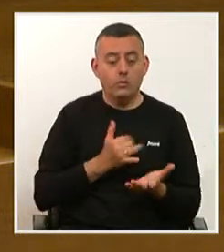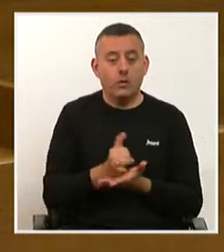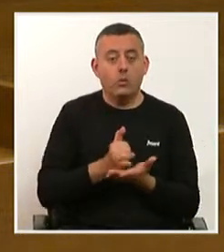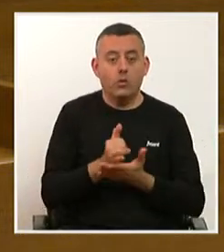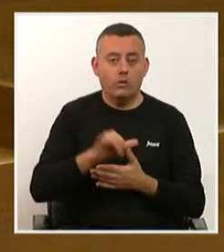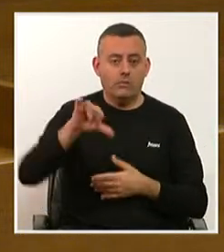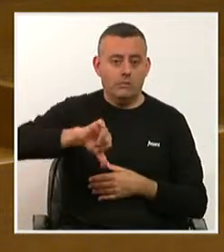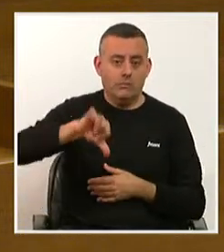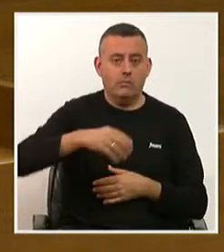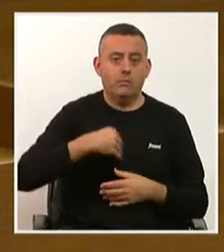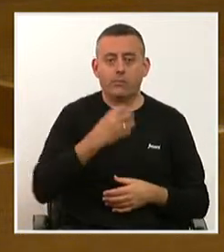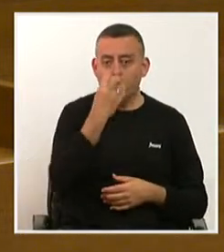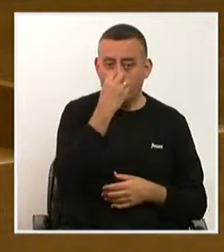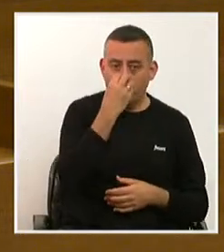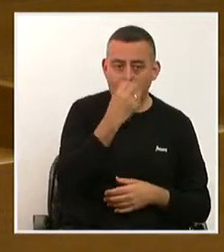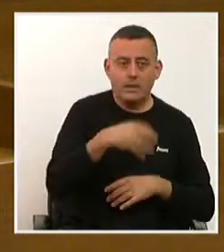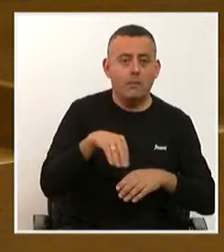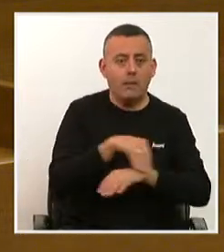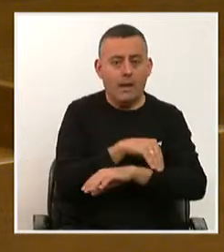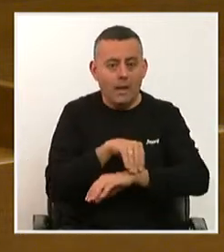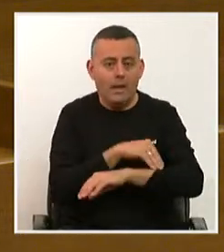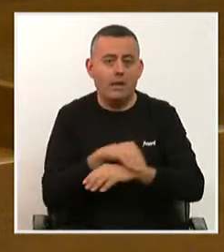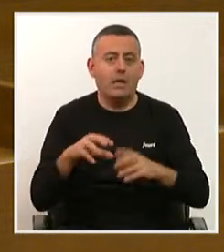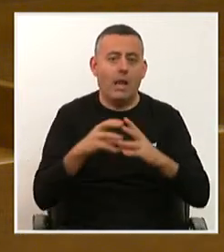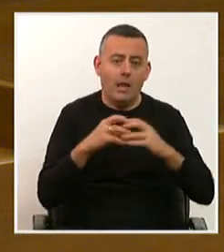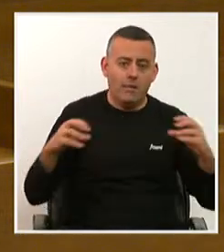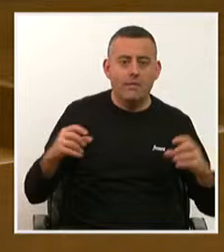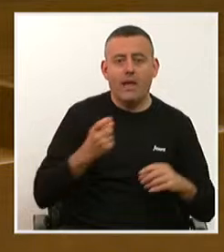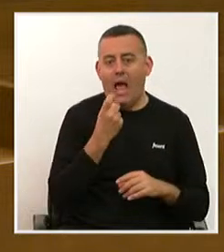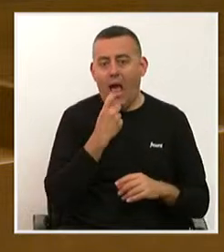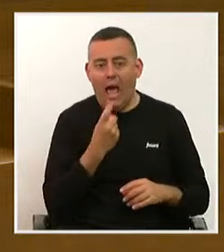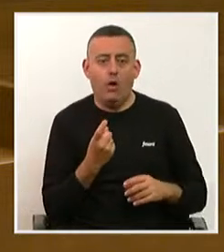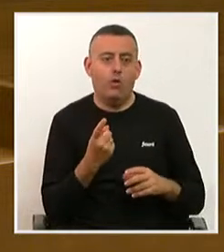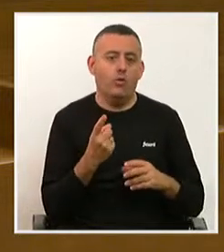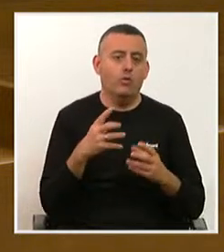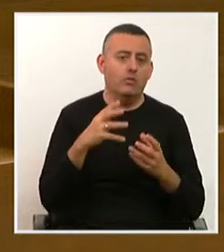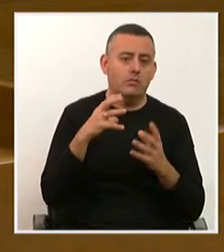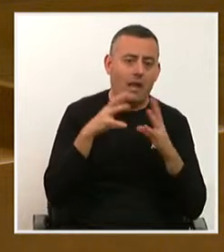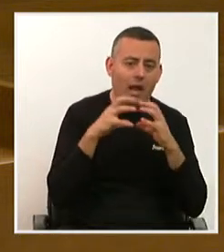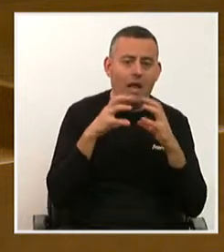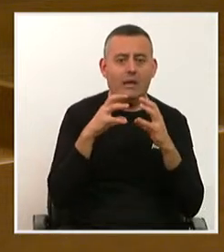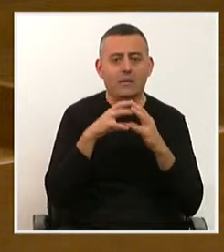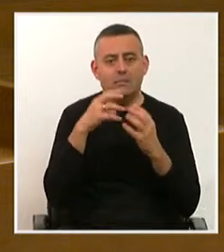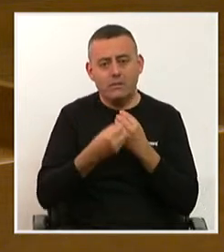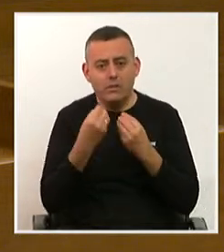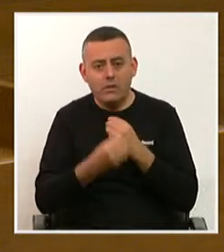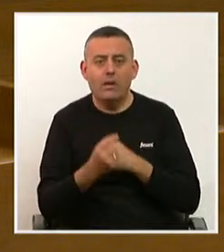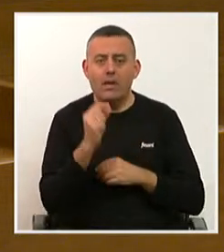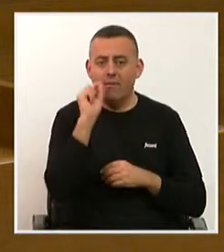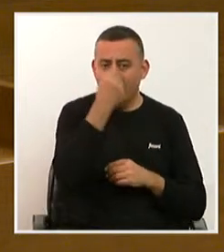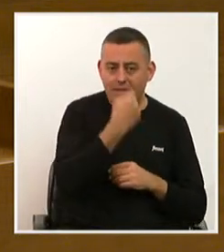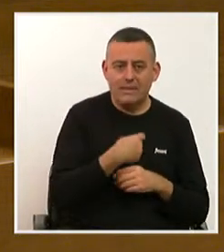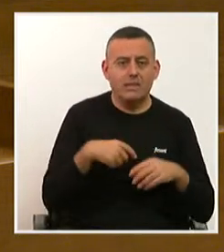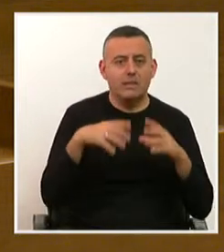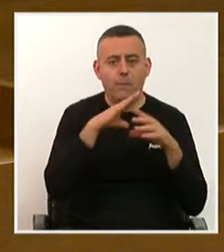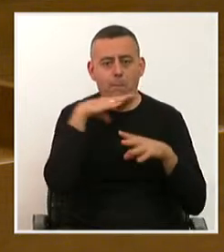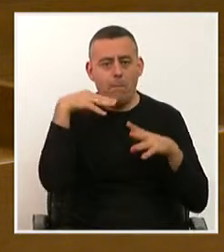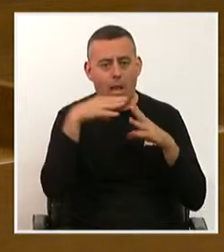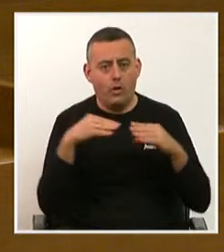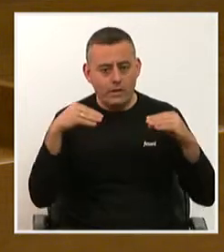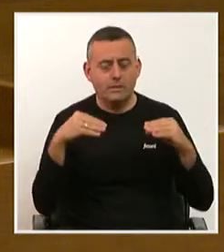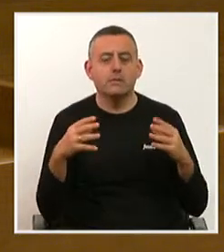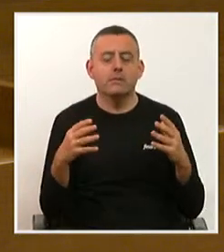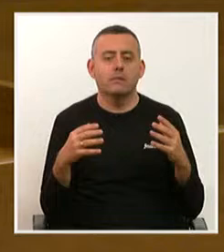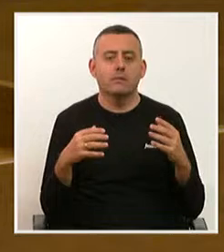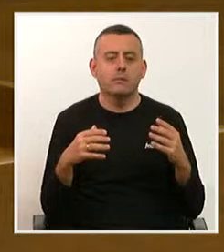tomate berenjena cacín ajo pepino naranjas clementinas melones y fresas no tienen medida mientras la